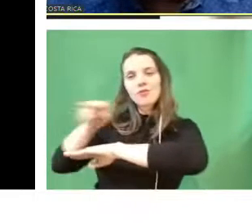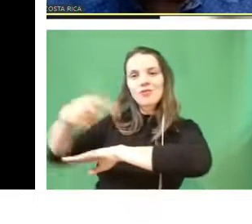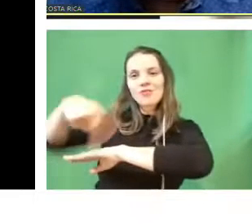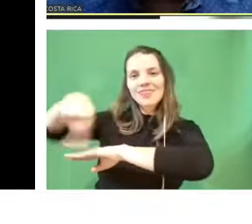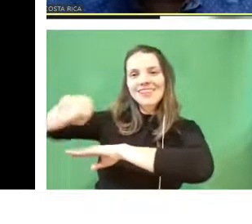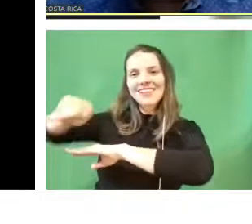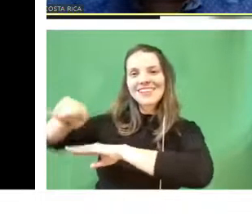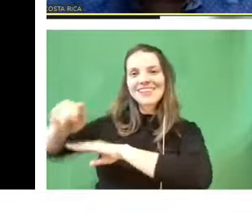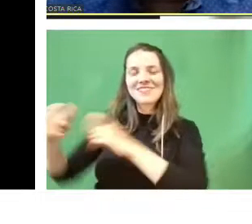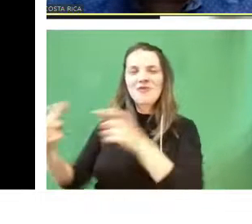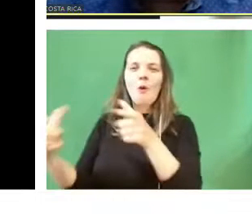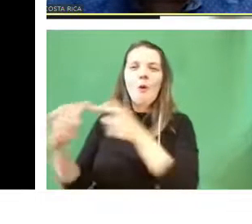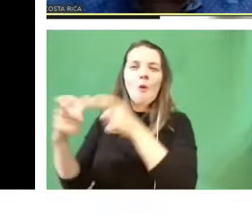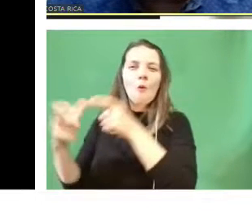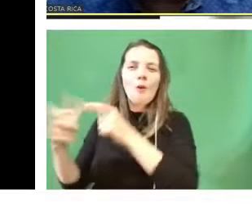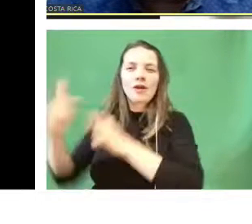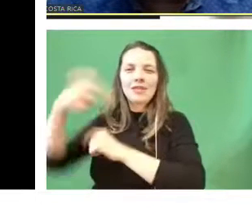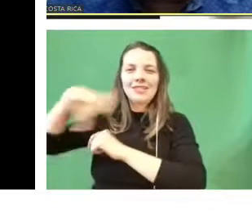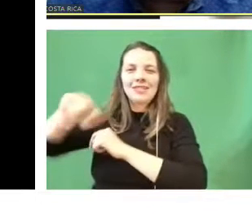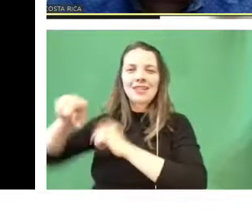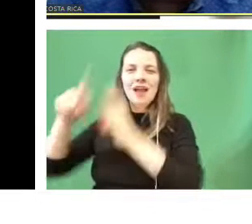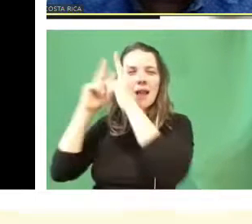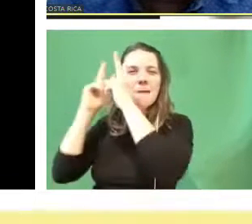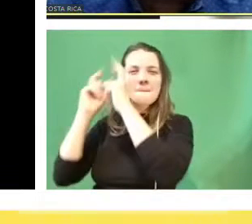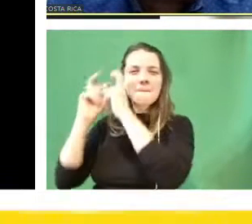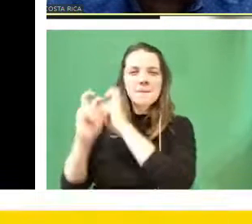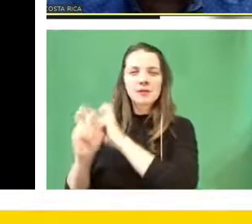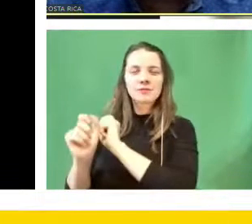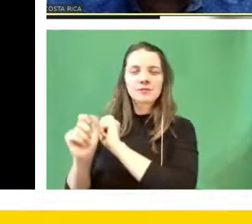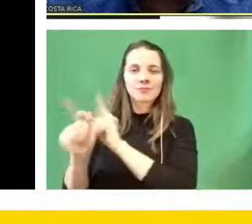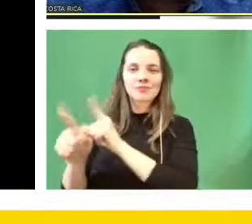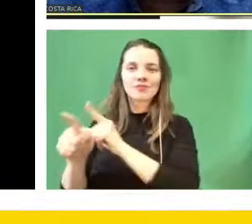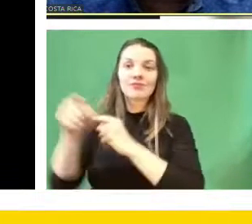oportunidad de poderles brindar esta información y poder generar ese intercambio de